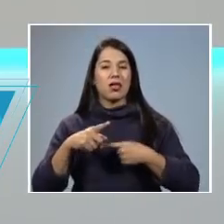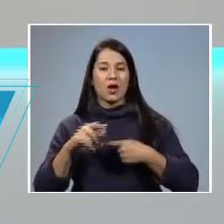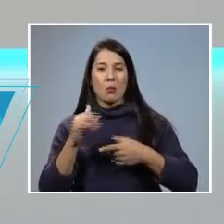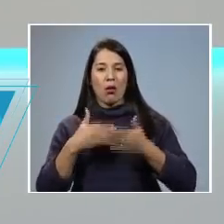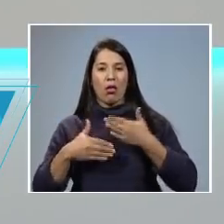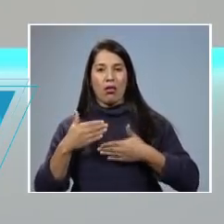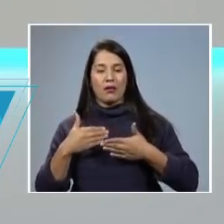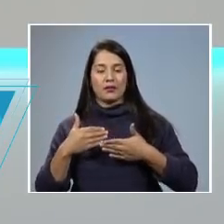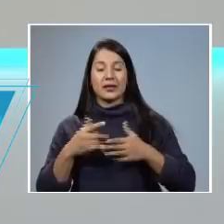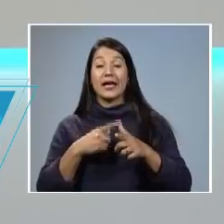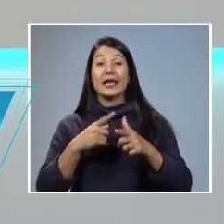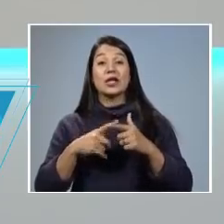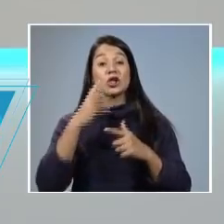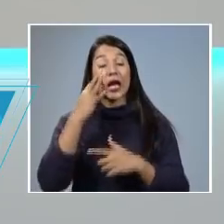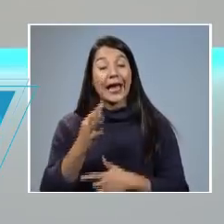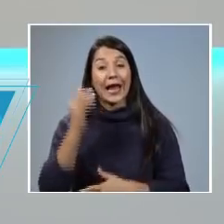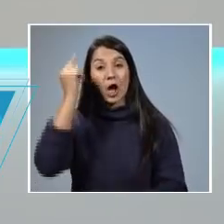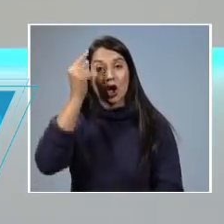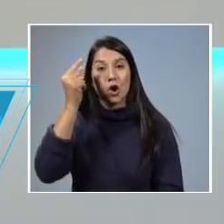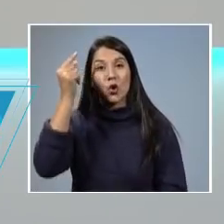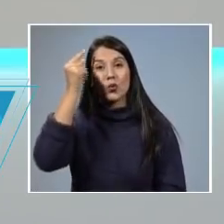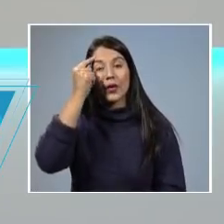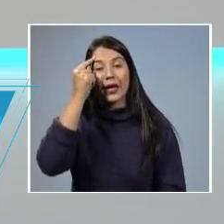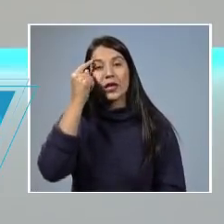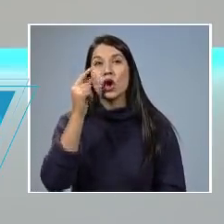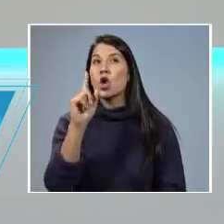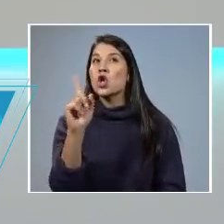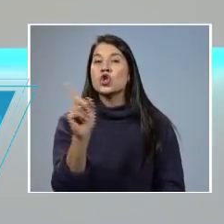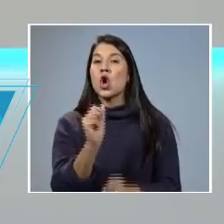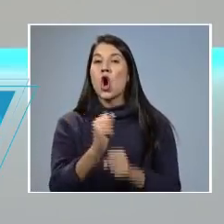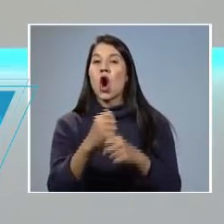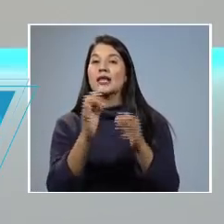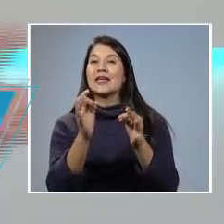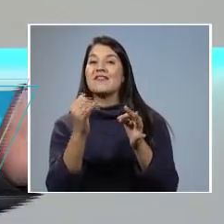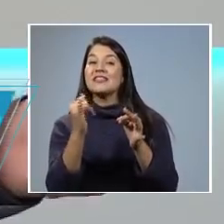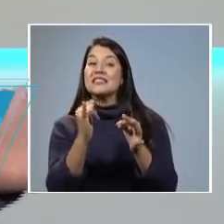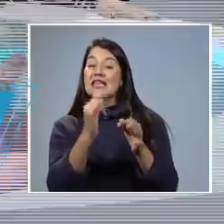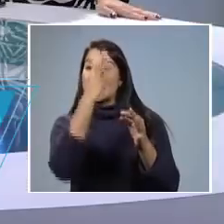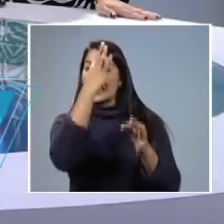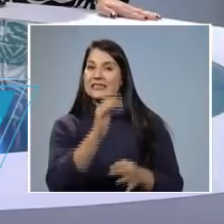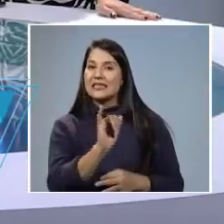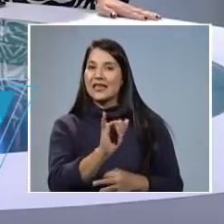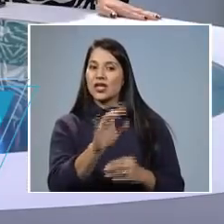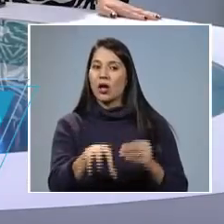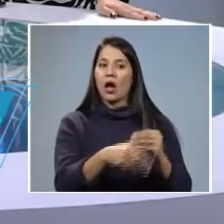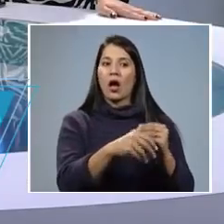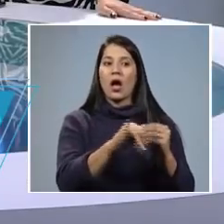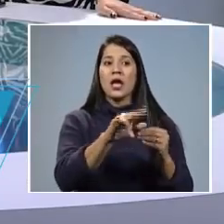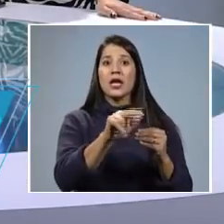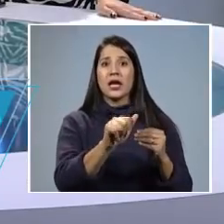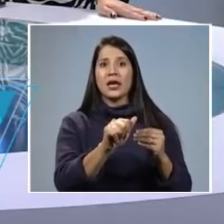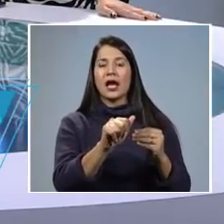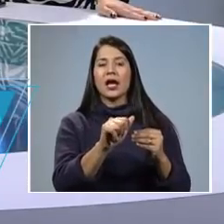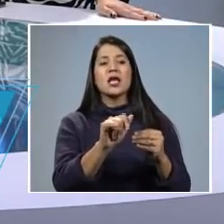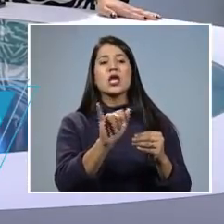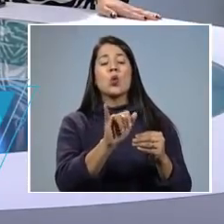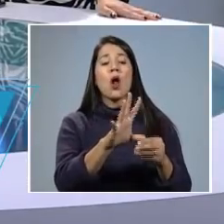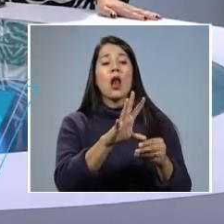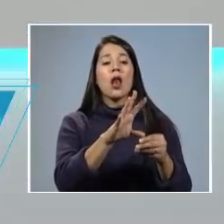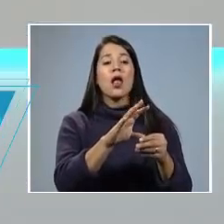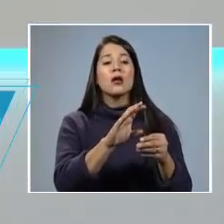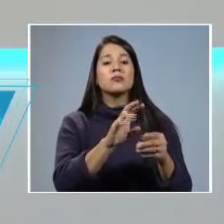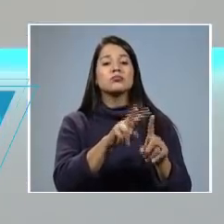sentido el gobierno no haría bien en meterse en esa ruta. Vamos a ver, eso está comenzando, vamos a tener que